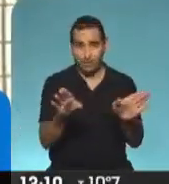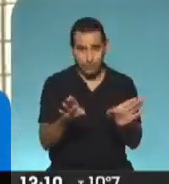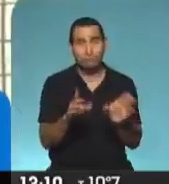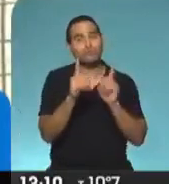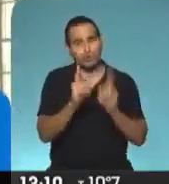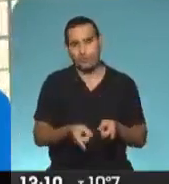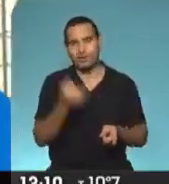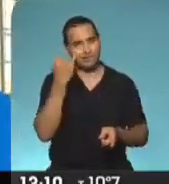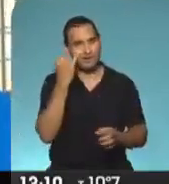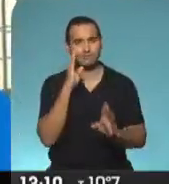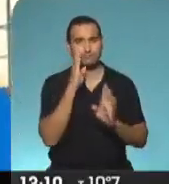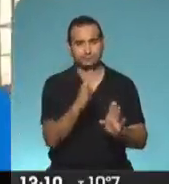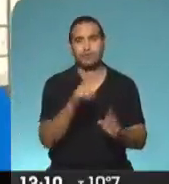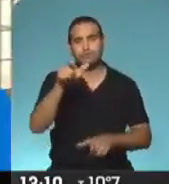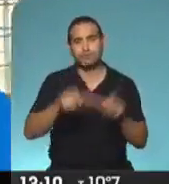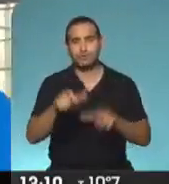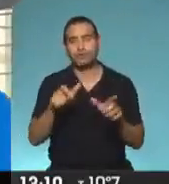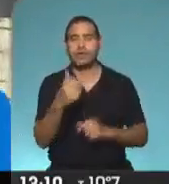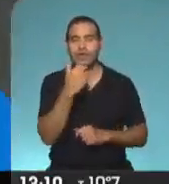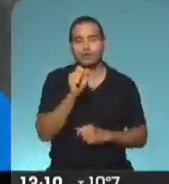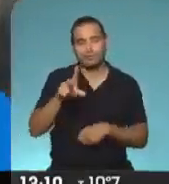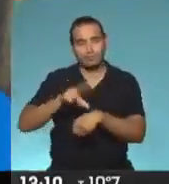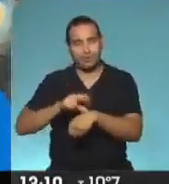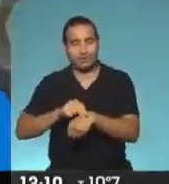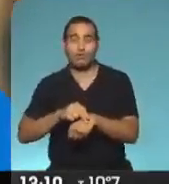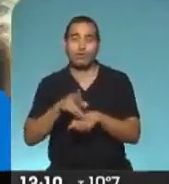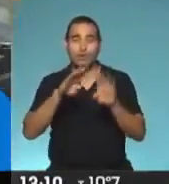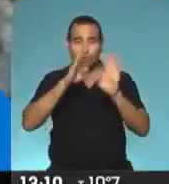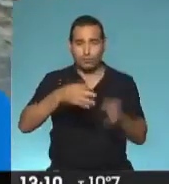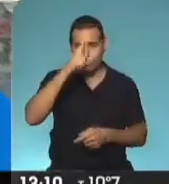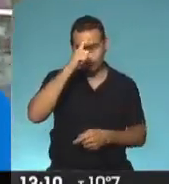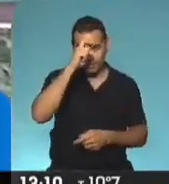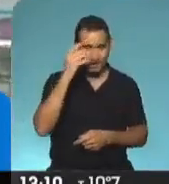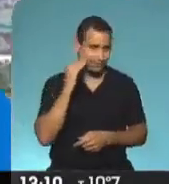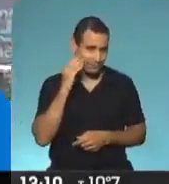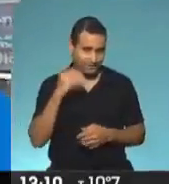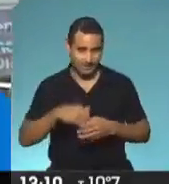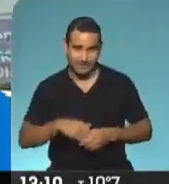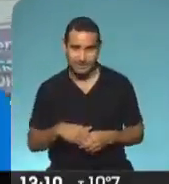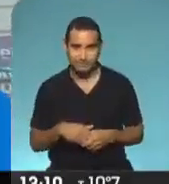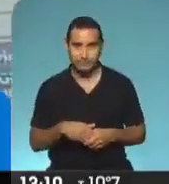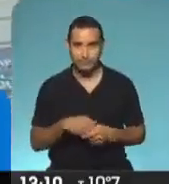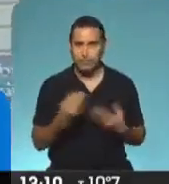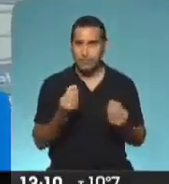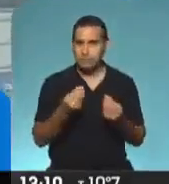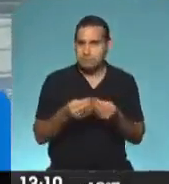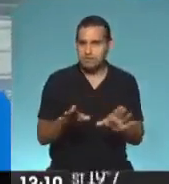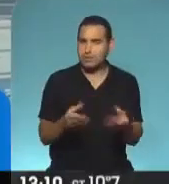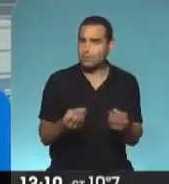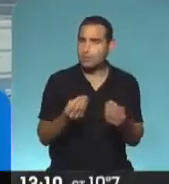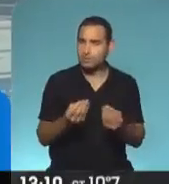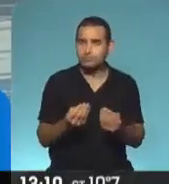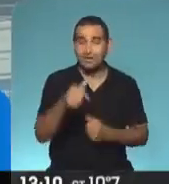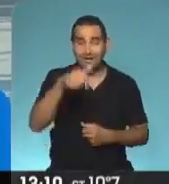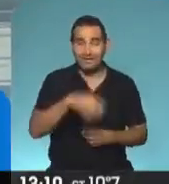está destinado a hijos del personal de la salud del Hospital Ramos Mejía, aquí detrás nuestro. ¿Cómo comienza todo este operativo? En